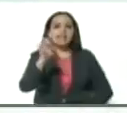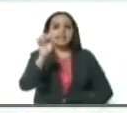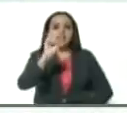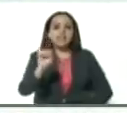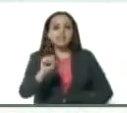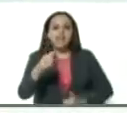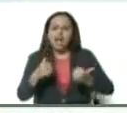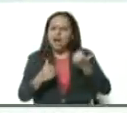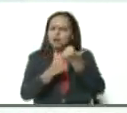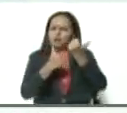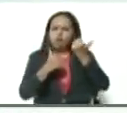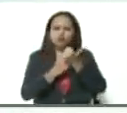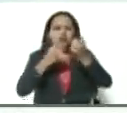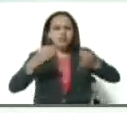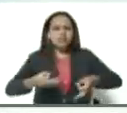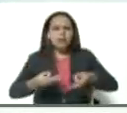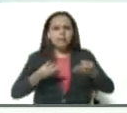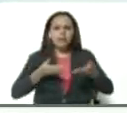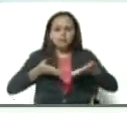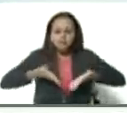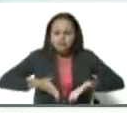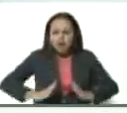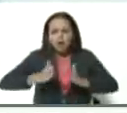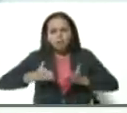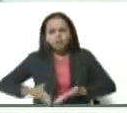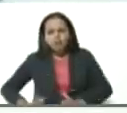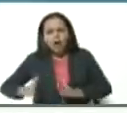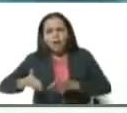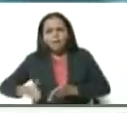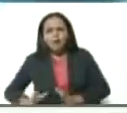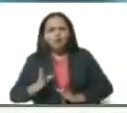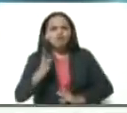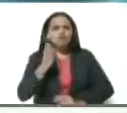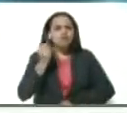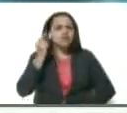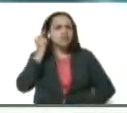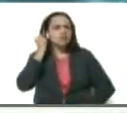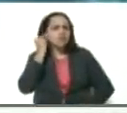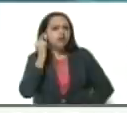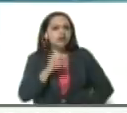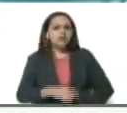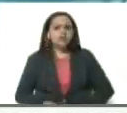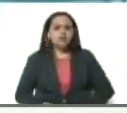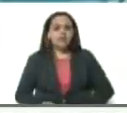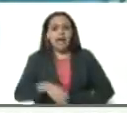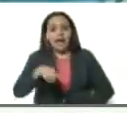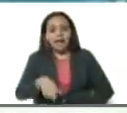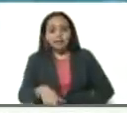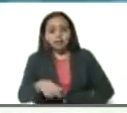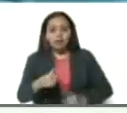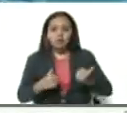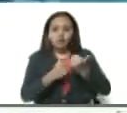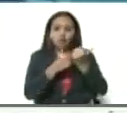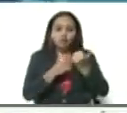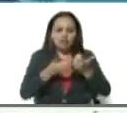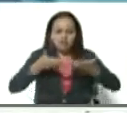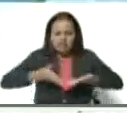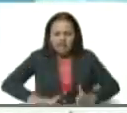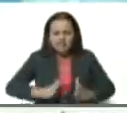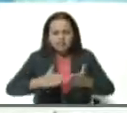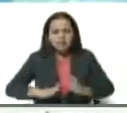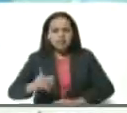en los partos a cientos de personas, de niños y niñas aquí en Sabaneta de